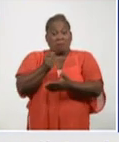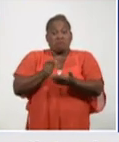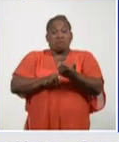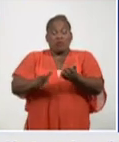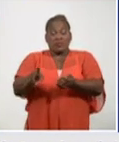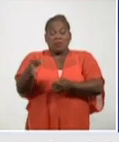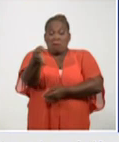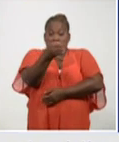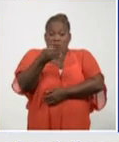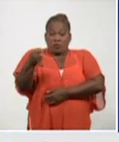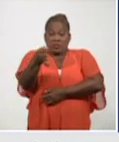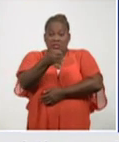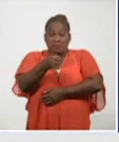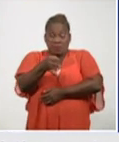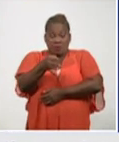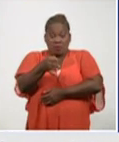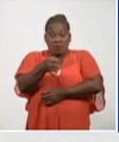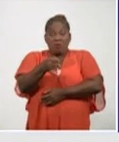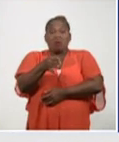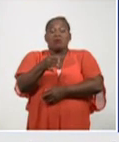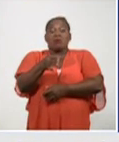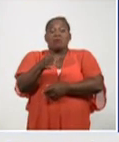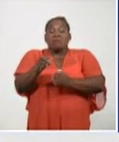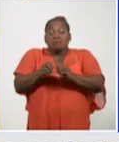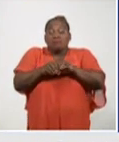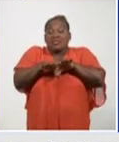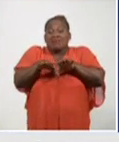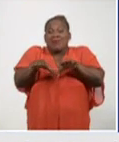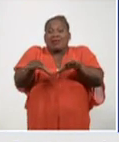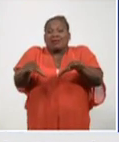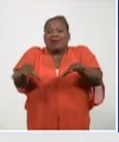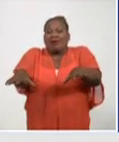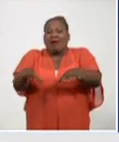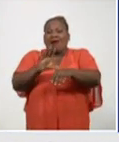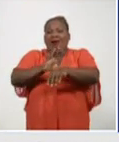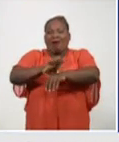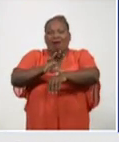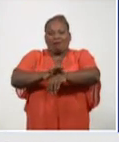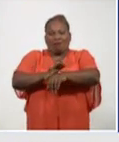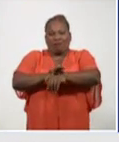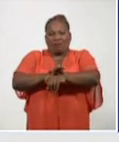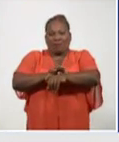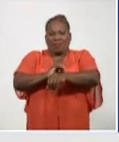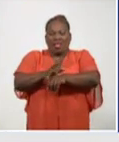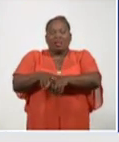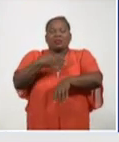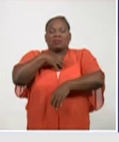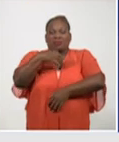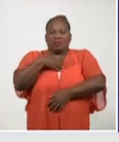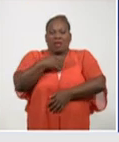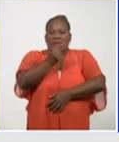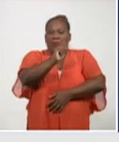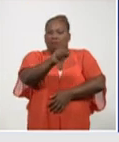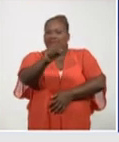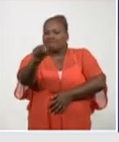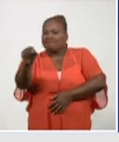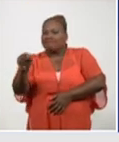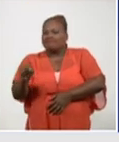la dispersión que, como vamos a ver, pues tenemos en los territorios. Las